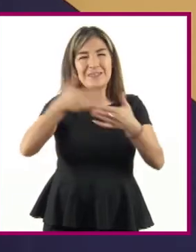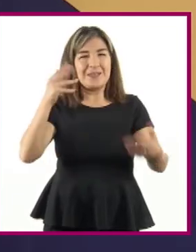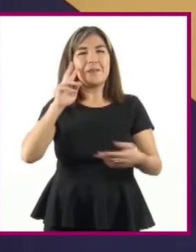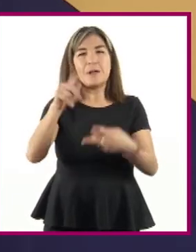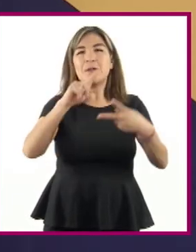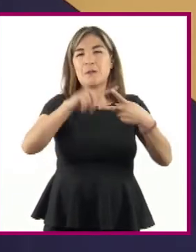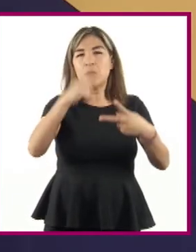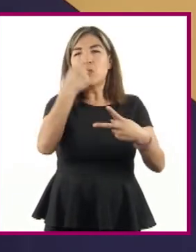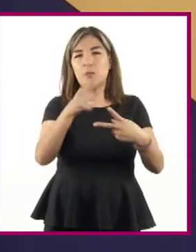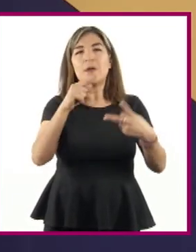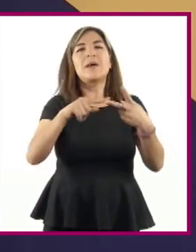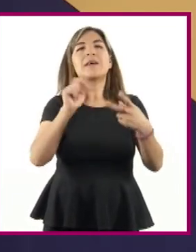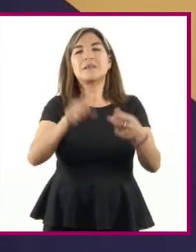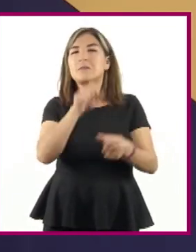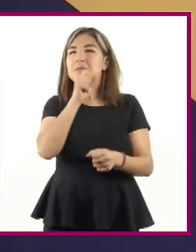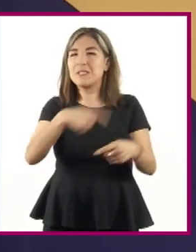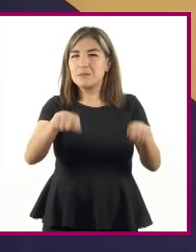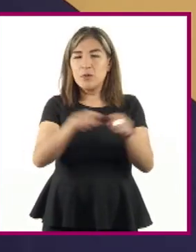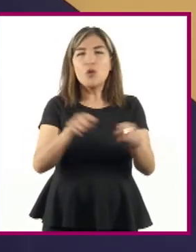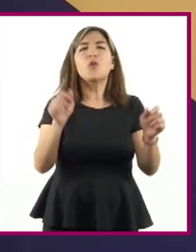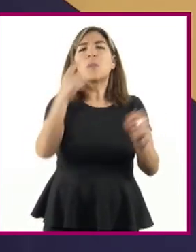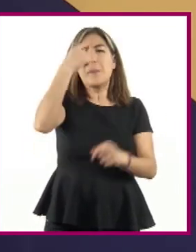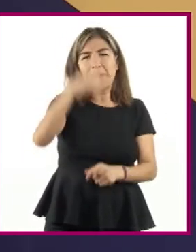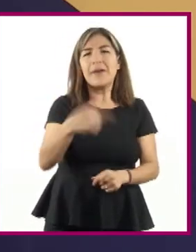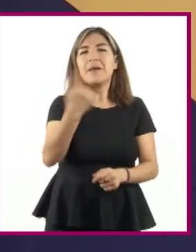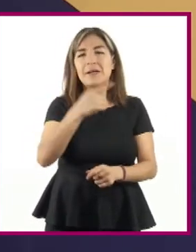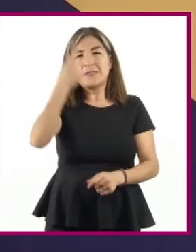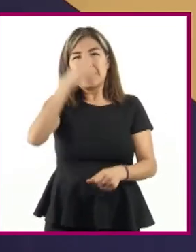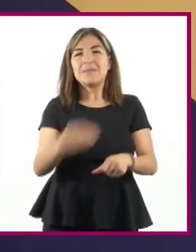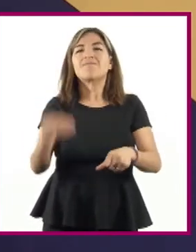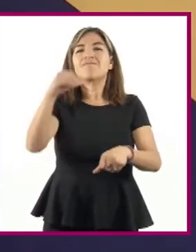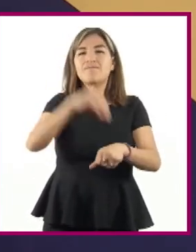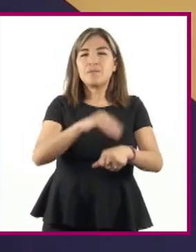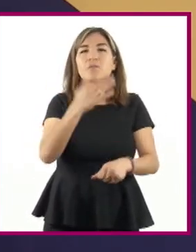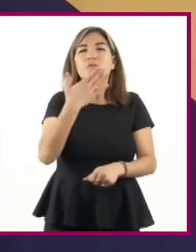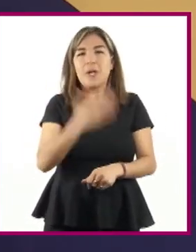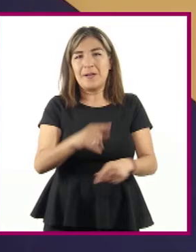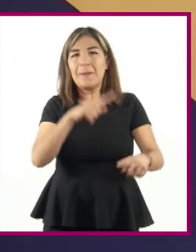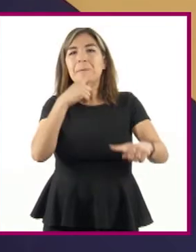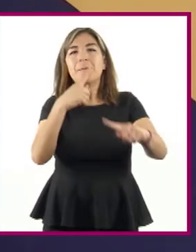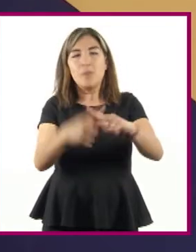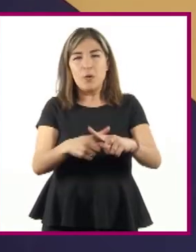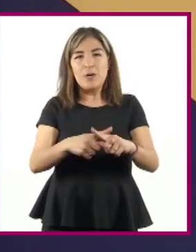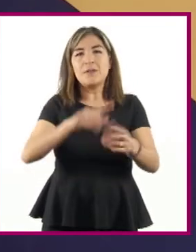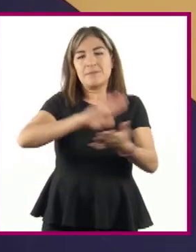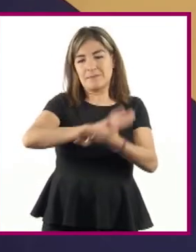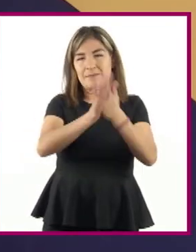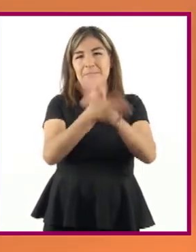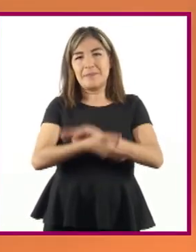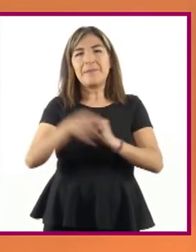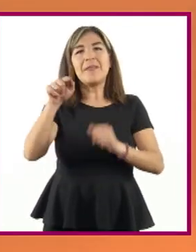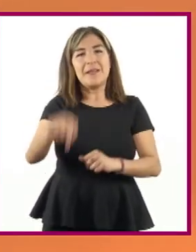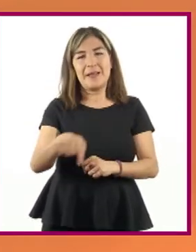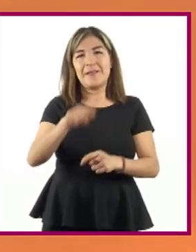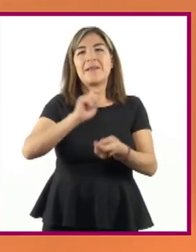el ejercicio anterior. Esto se hace con el objetivo de aplicar adecuadamente la multiplicación en fracciones. A